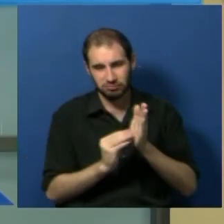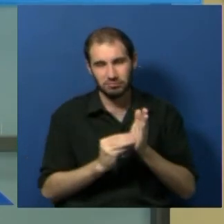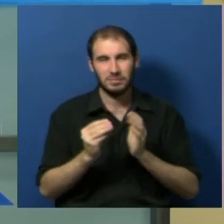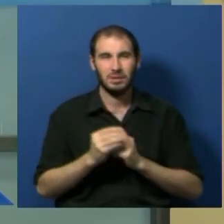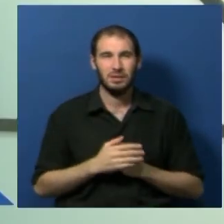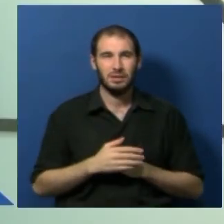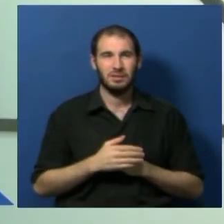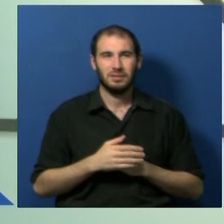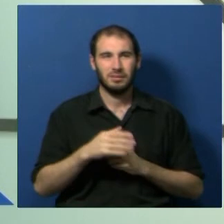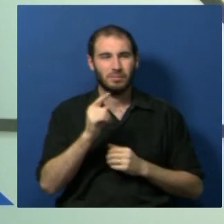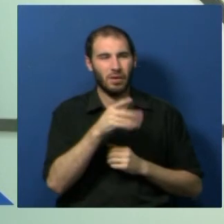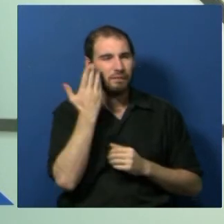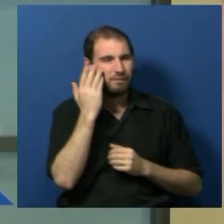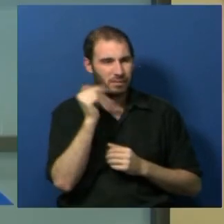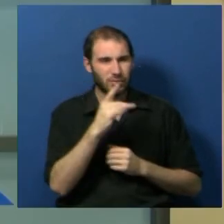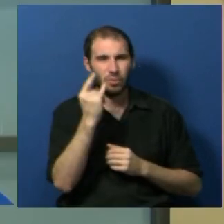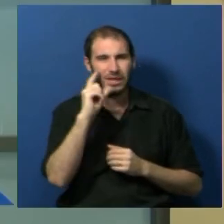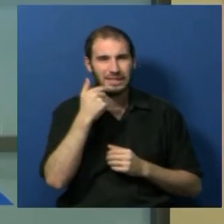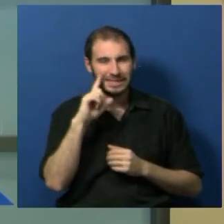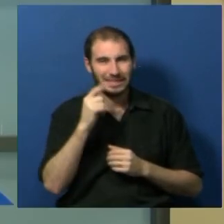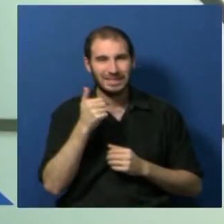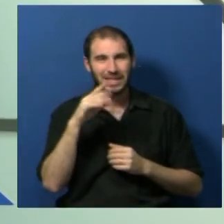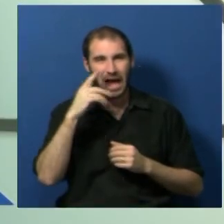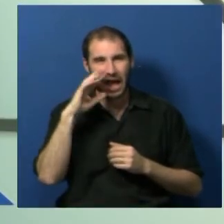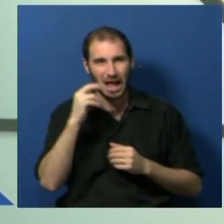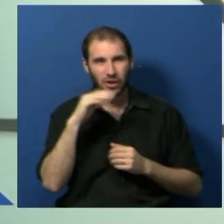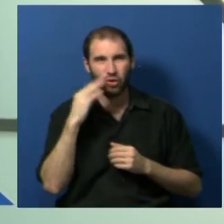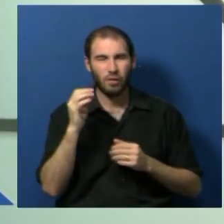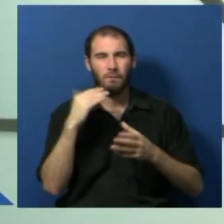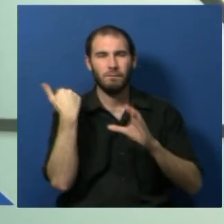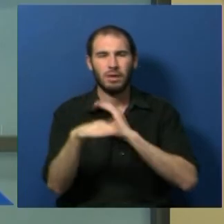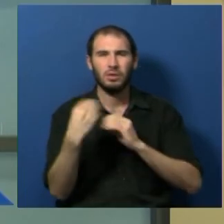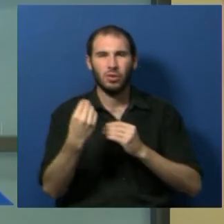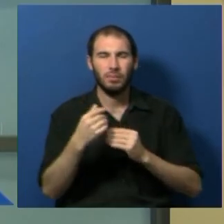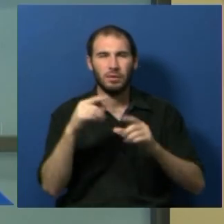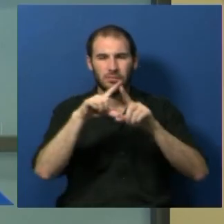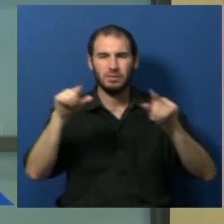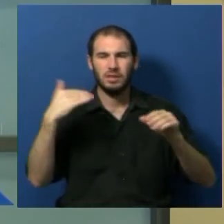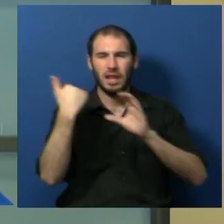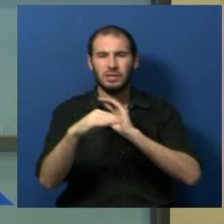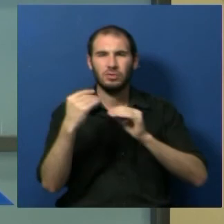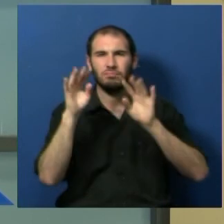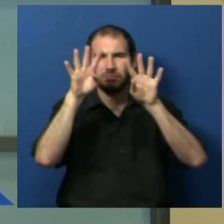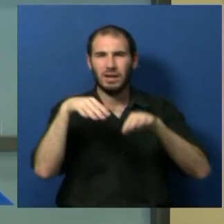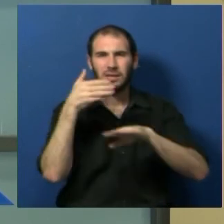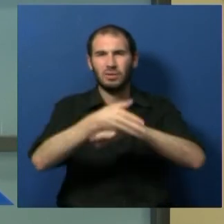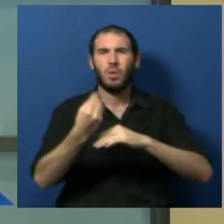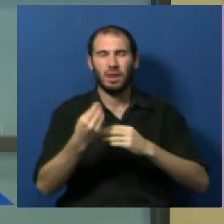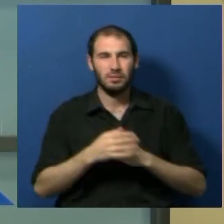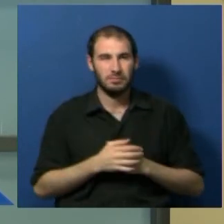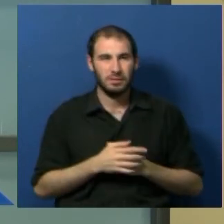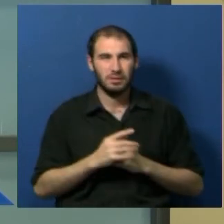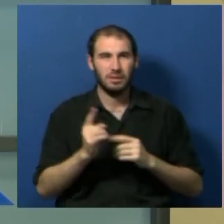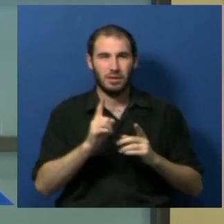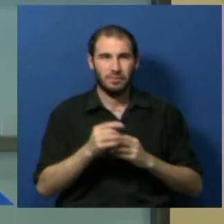bueno, Ulises y... Naranjo, estás en Facebook, ¿no? Sí, te escriben Ulises. Por el chat y sí. ¿En qué formato se lo pasas? ¿Un link o está subido en algún lado, en alguna plataforma? No, la idea